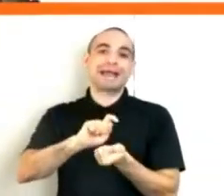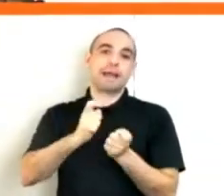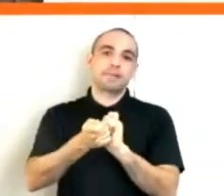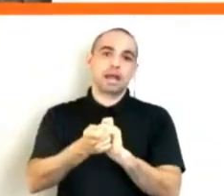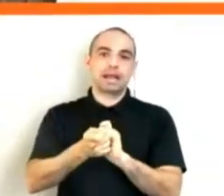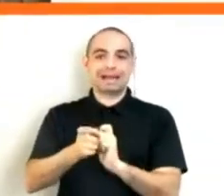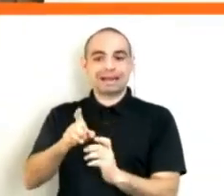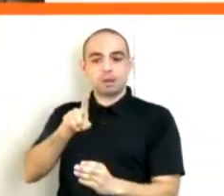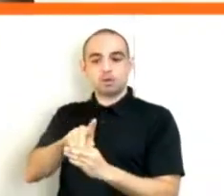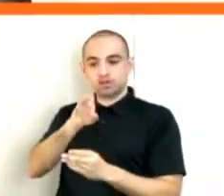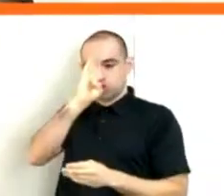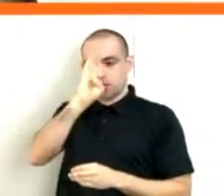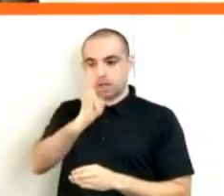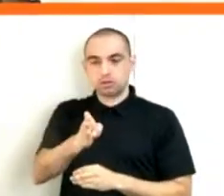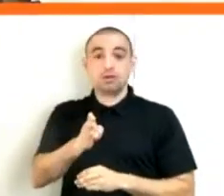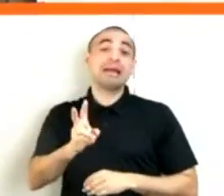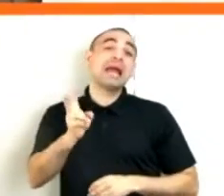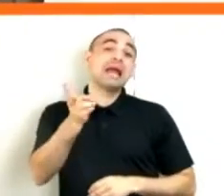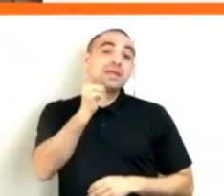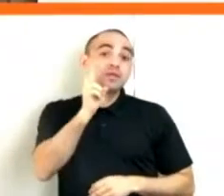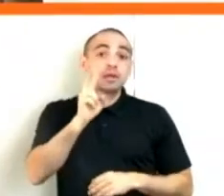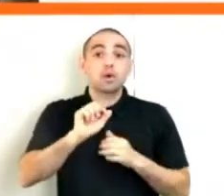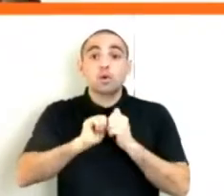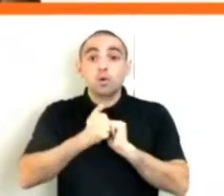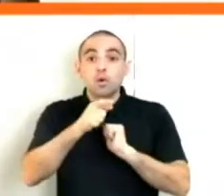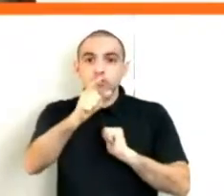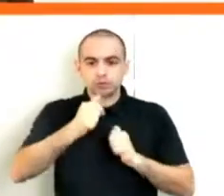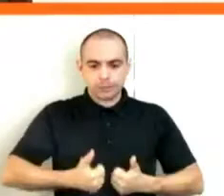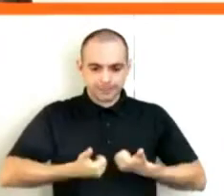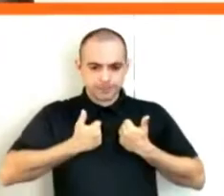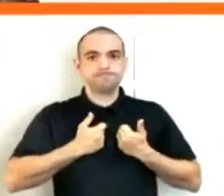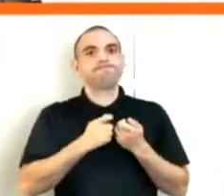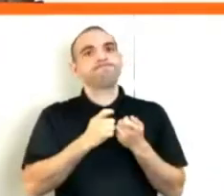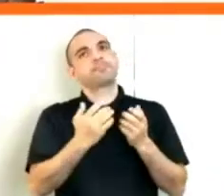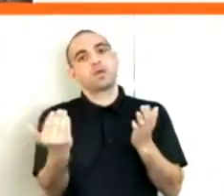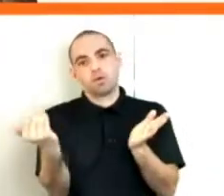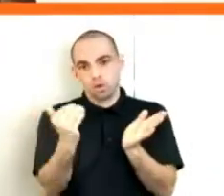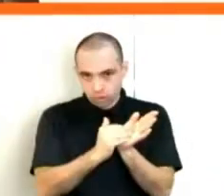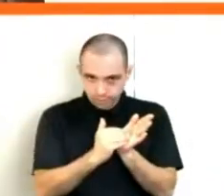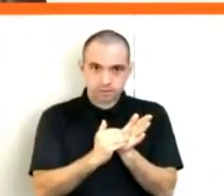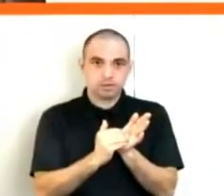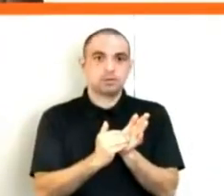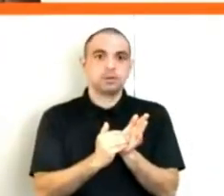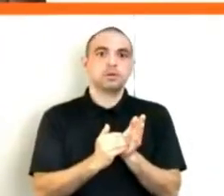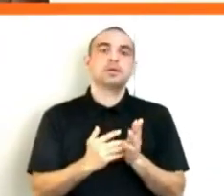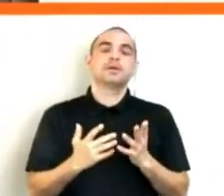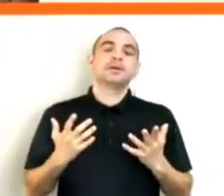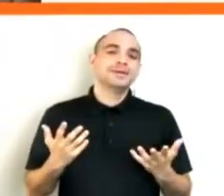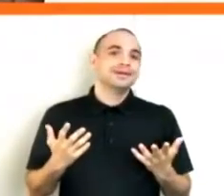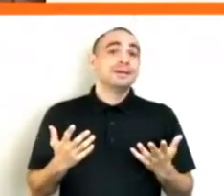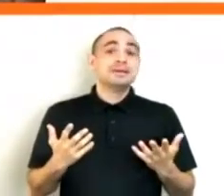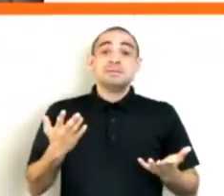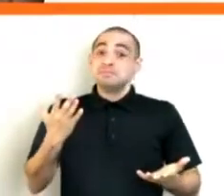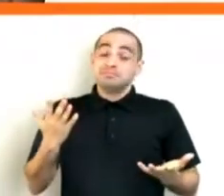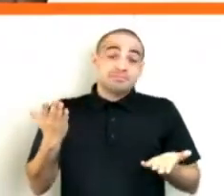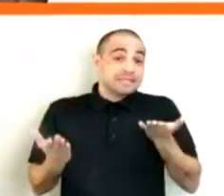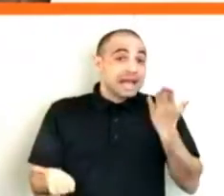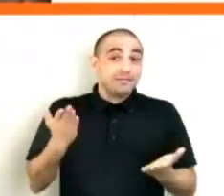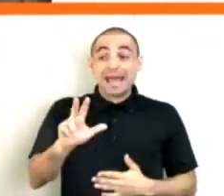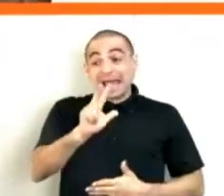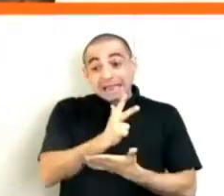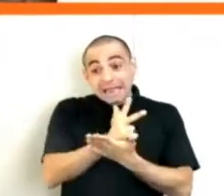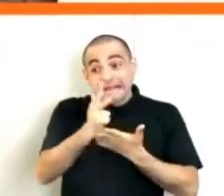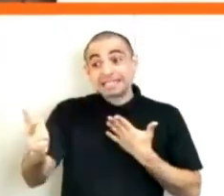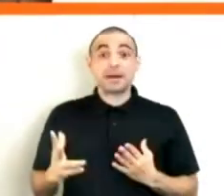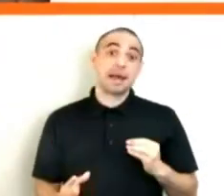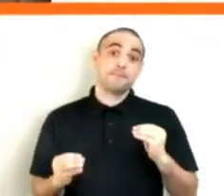dos, ver cómo corroboramos su dirección postal y tendríamos que volver a enviar ese cheque y pudiesen ser 3 semanas adicionales. Así que estamos